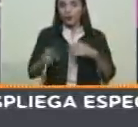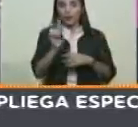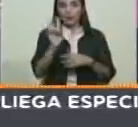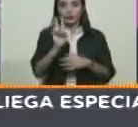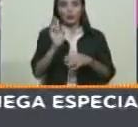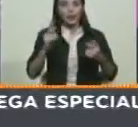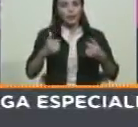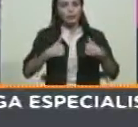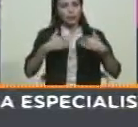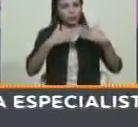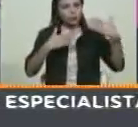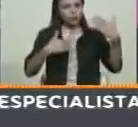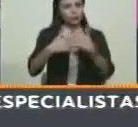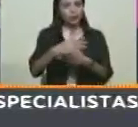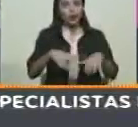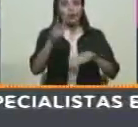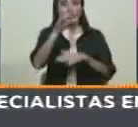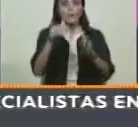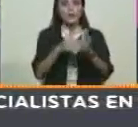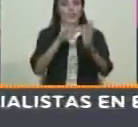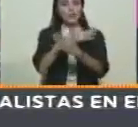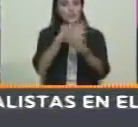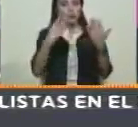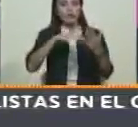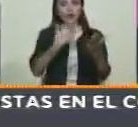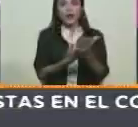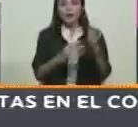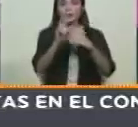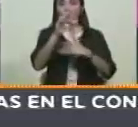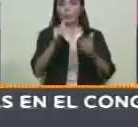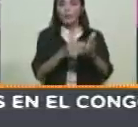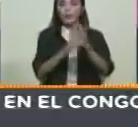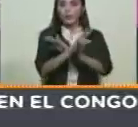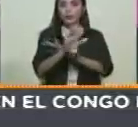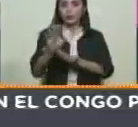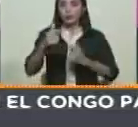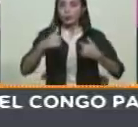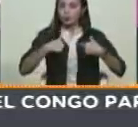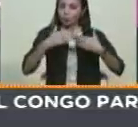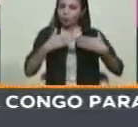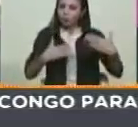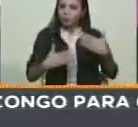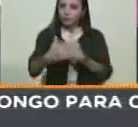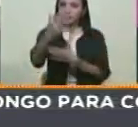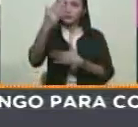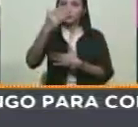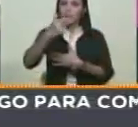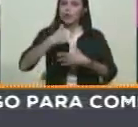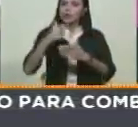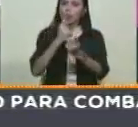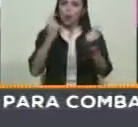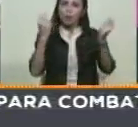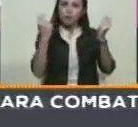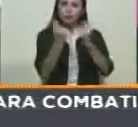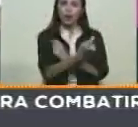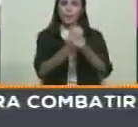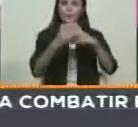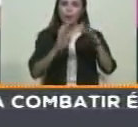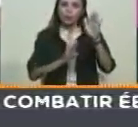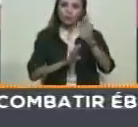para el período 2019 2025 yo les entregaré un camino de crecimiento